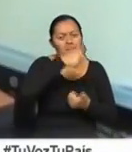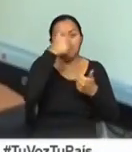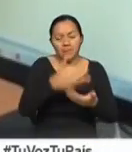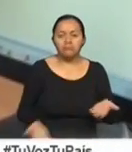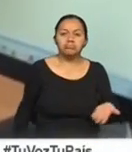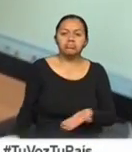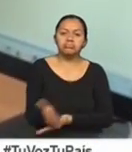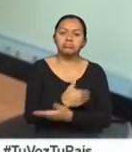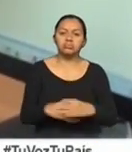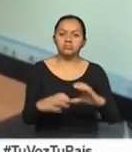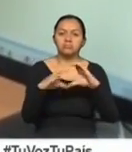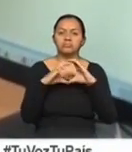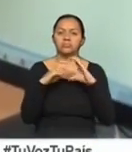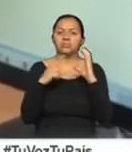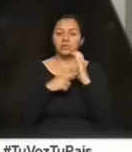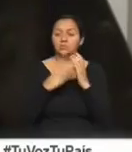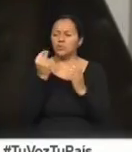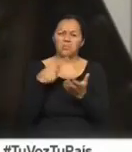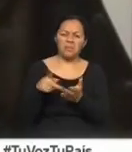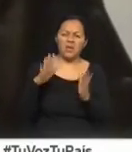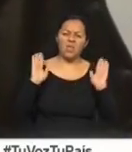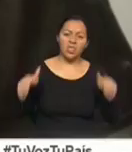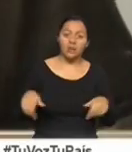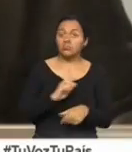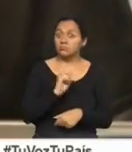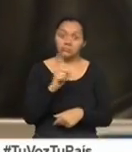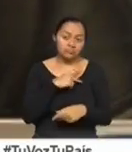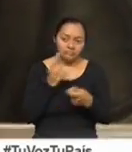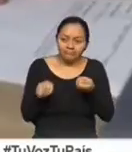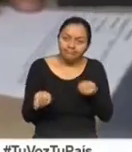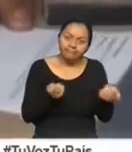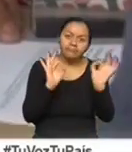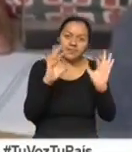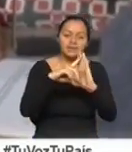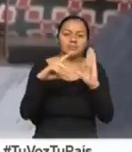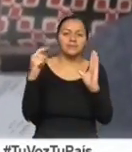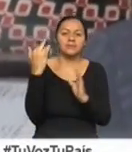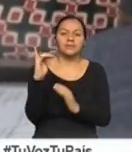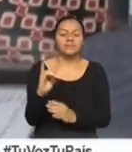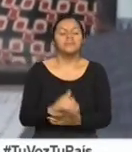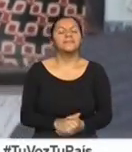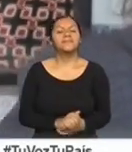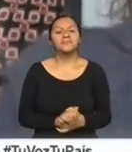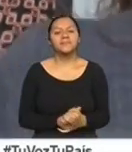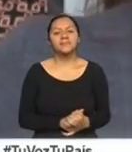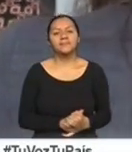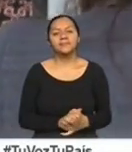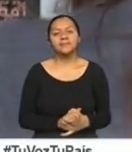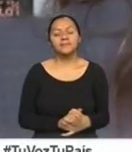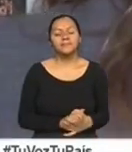eficaces en el combate de la evasión y elusión fiscal luisa andrade noticiero ciudadano